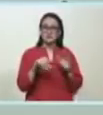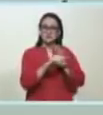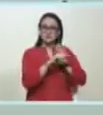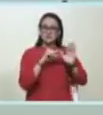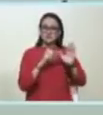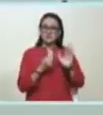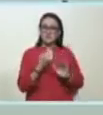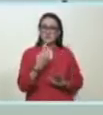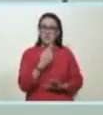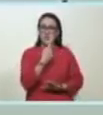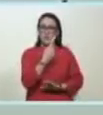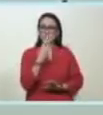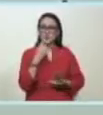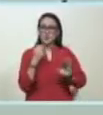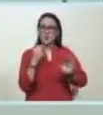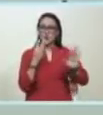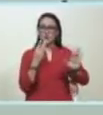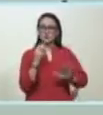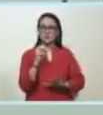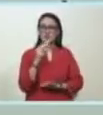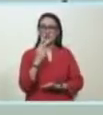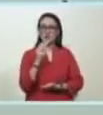número